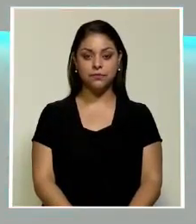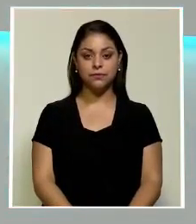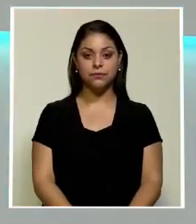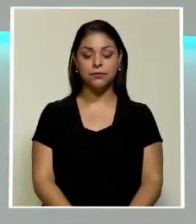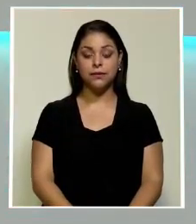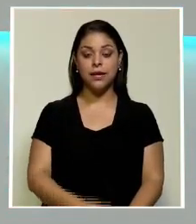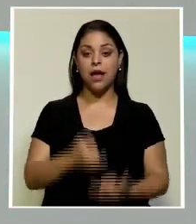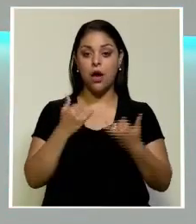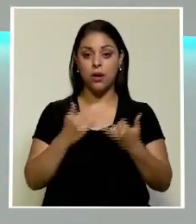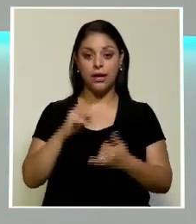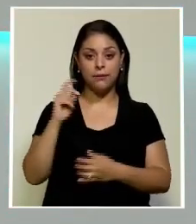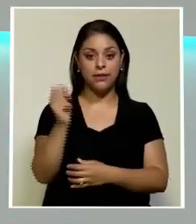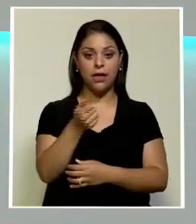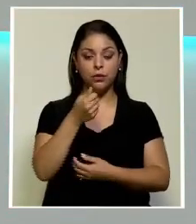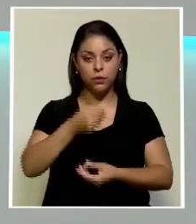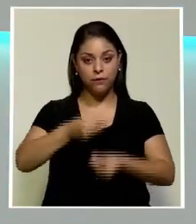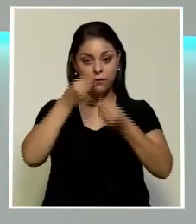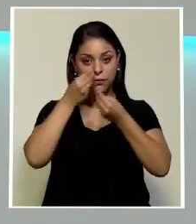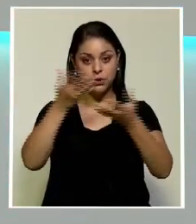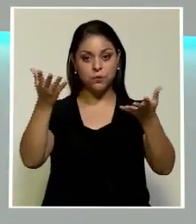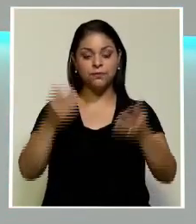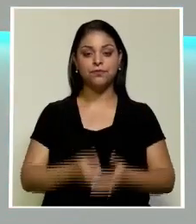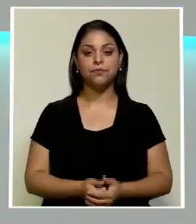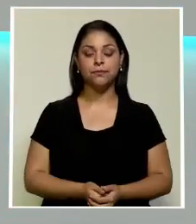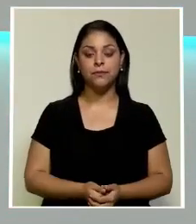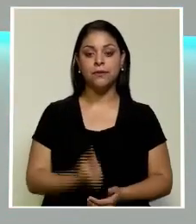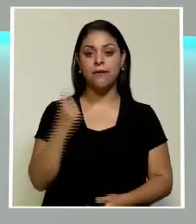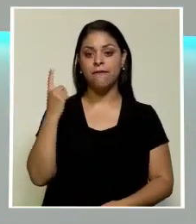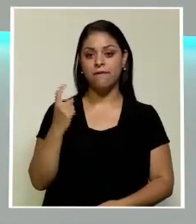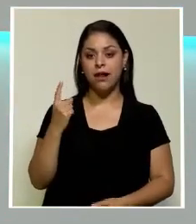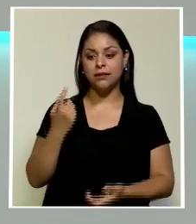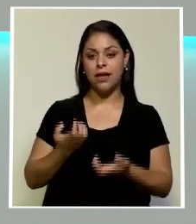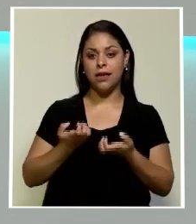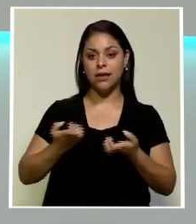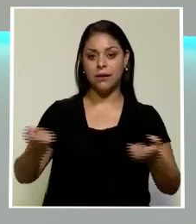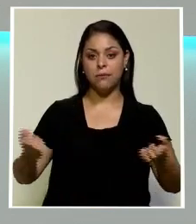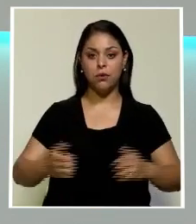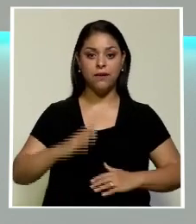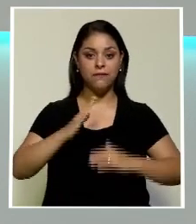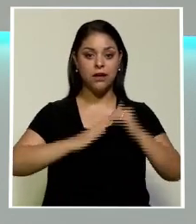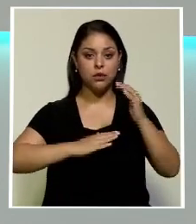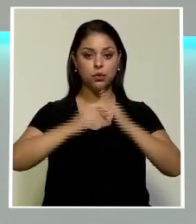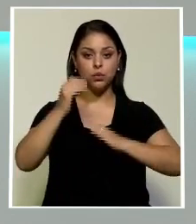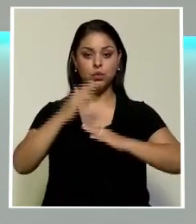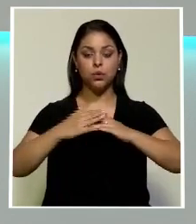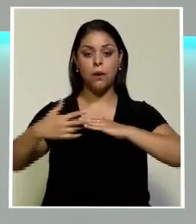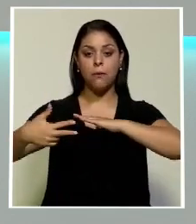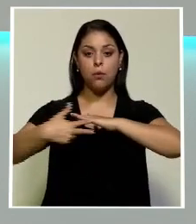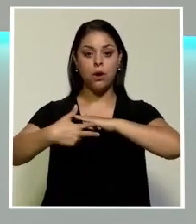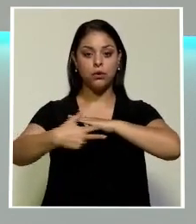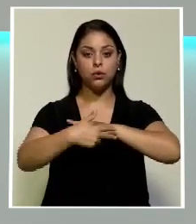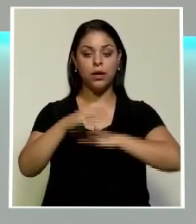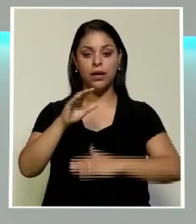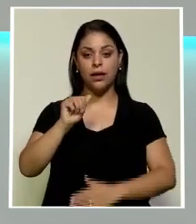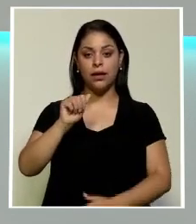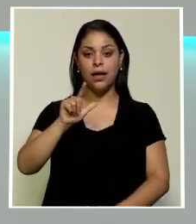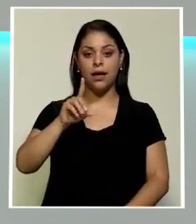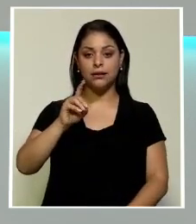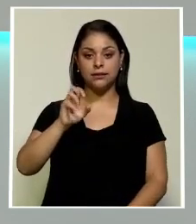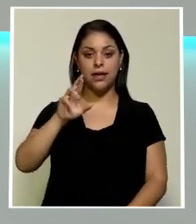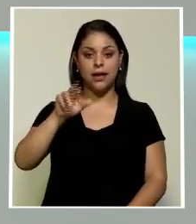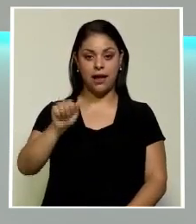Vamos de inmediato a las informaciones. La falta de equipo y la falta de infraestructura en el puerto de Caldera genera